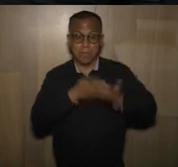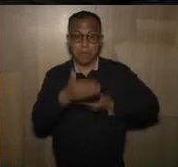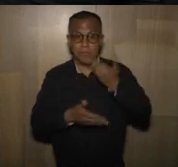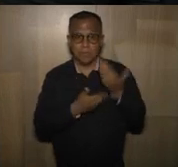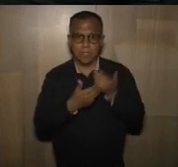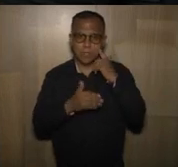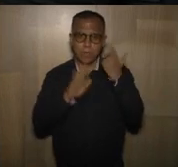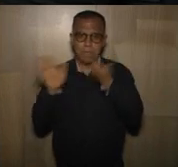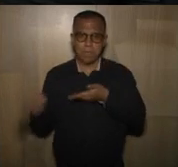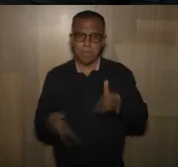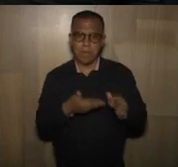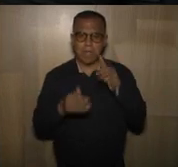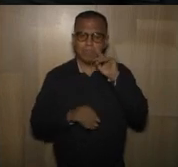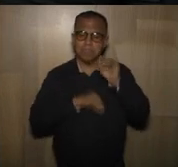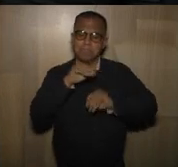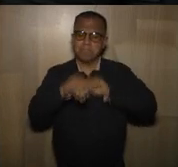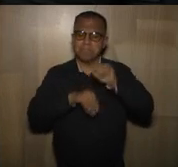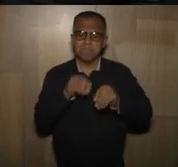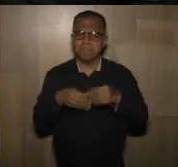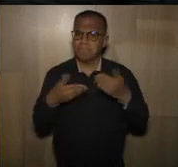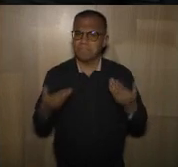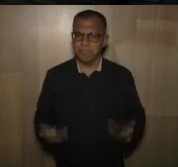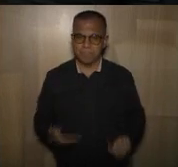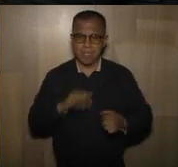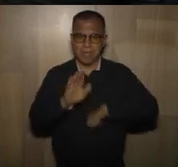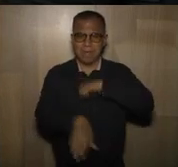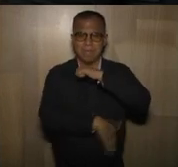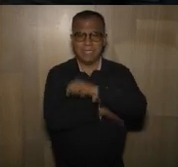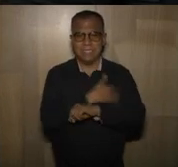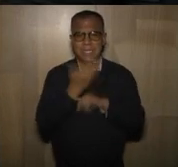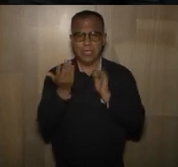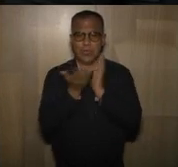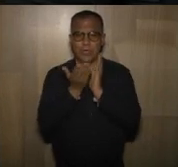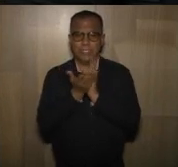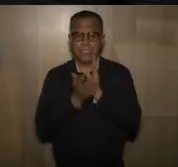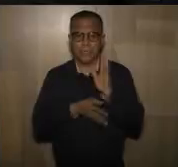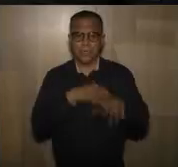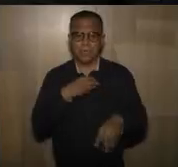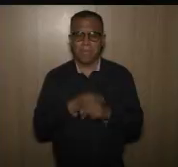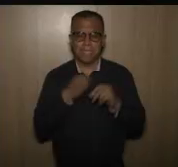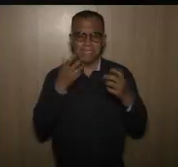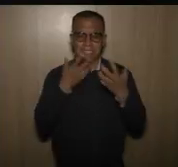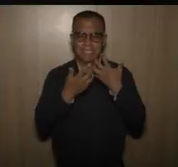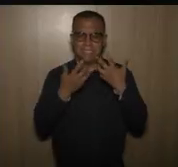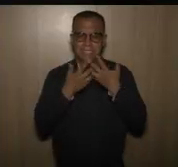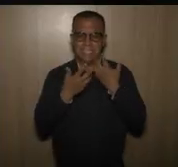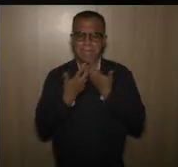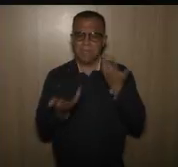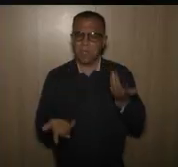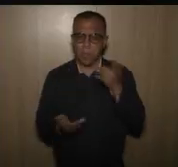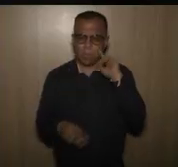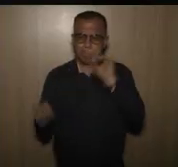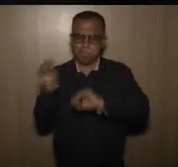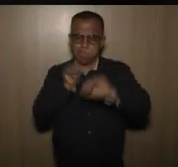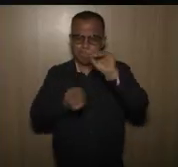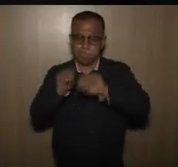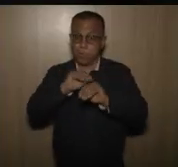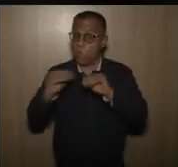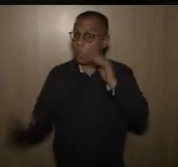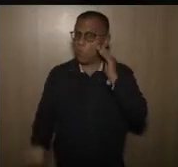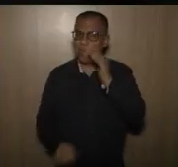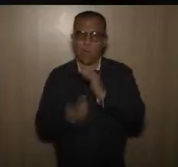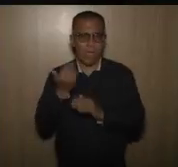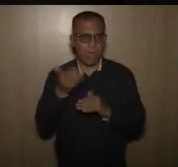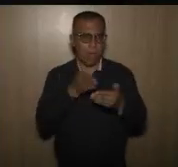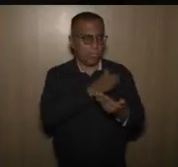del plan de transformación digital que viene ejecutando el Ministerio de Educación. El sistema fue construido totalmente nuevo, desde